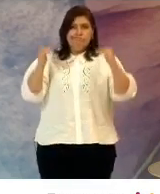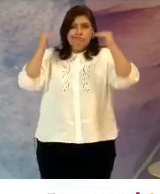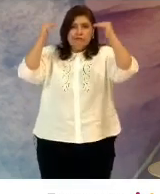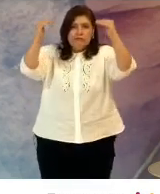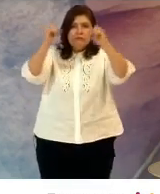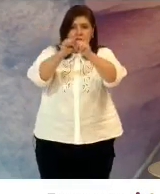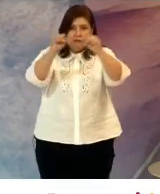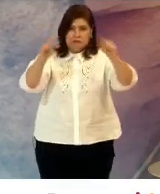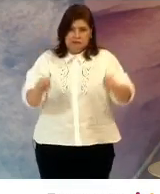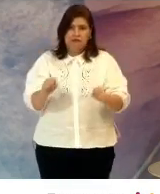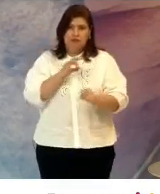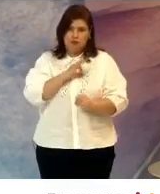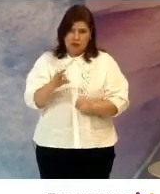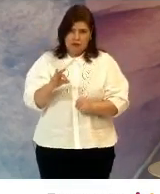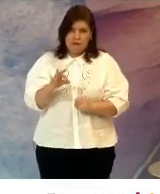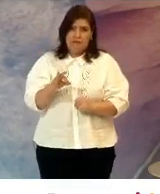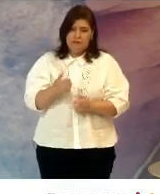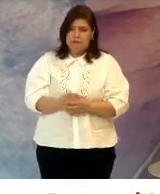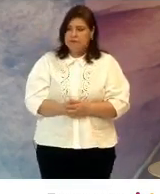a un nivel superior.